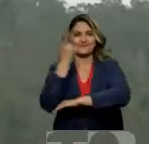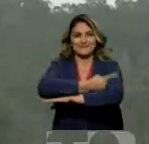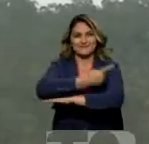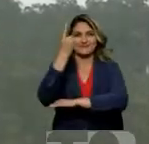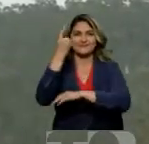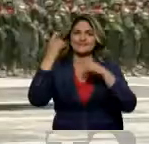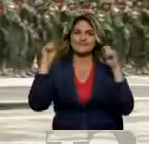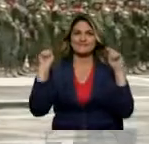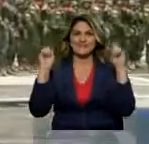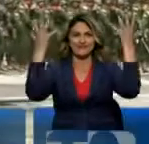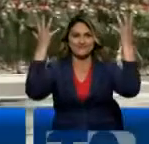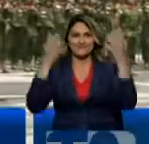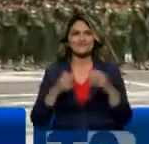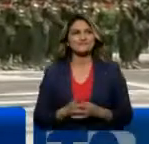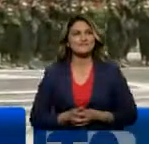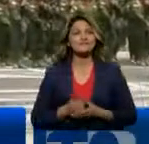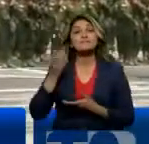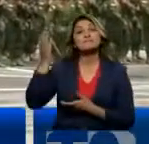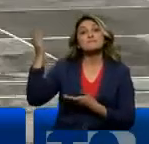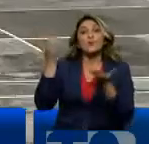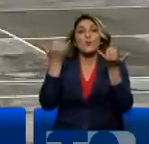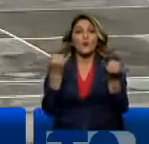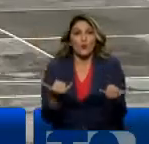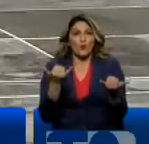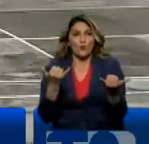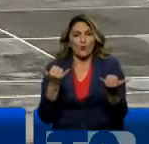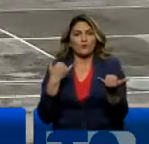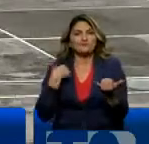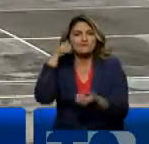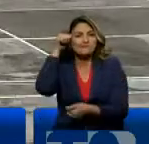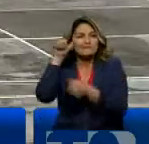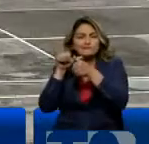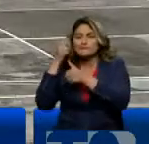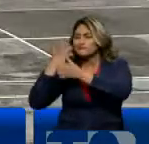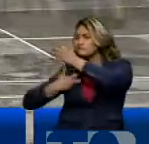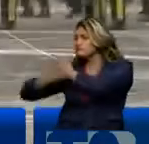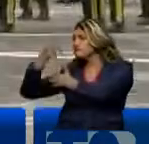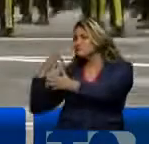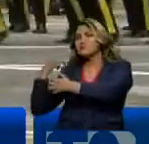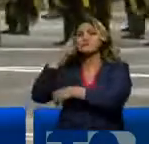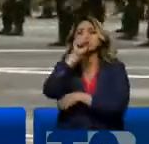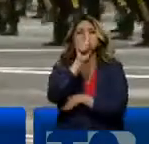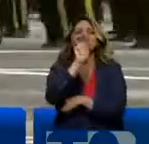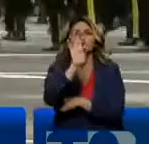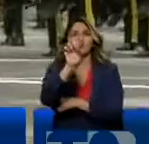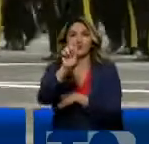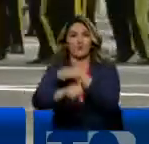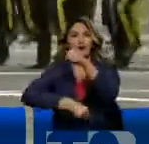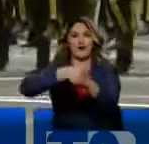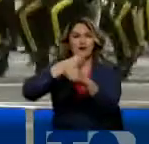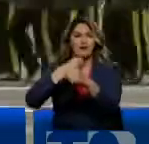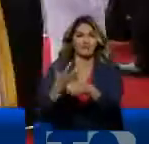una imponente ceremonia militar, el ejército ecuatoriano conmemoró los 191 años de la batalla de Tarqui y